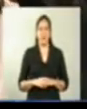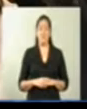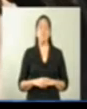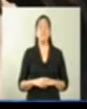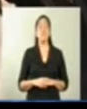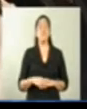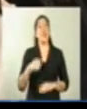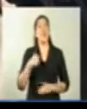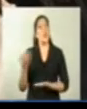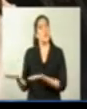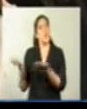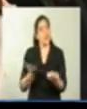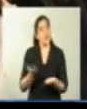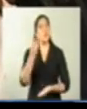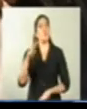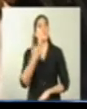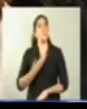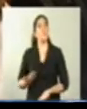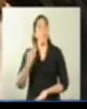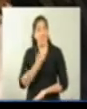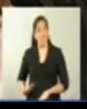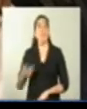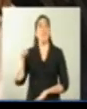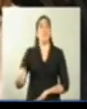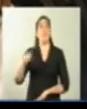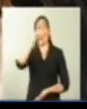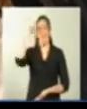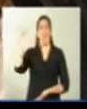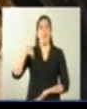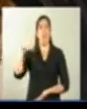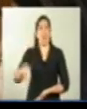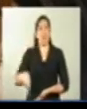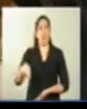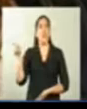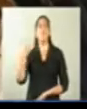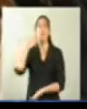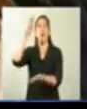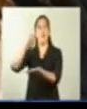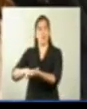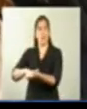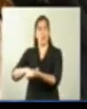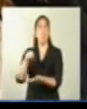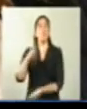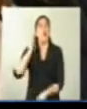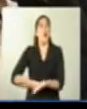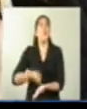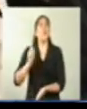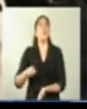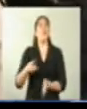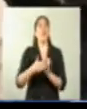Invito al señor presidente de la Nación electo a prestar el juramento que establece la Constitución